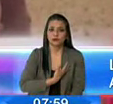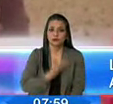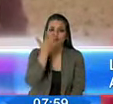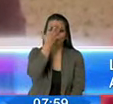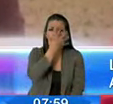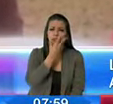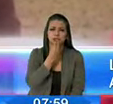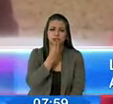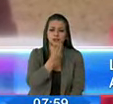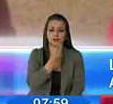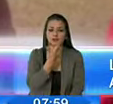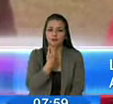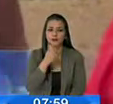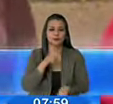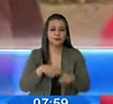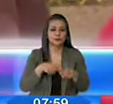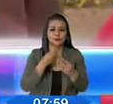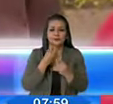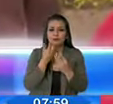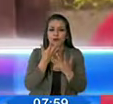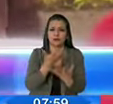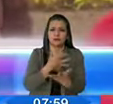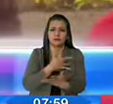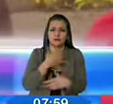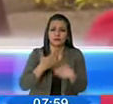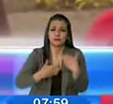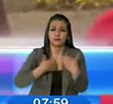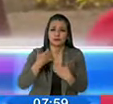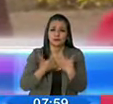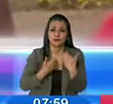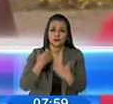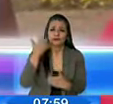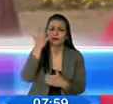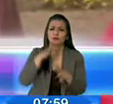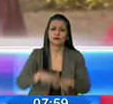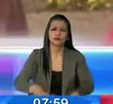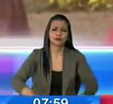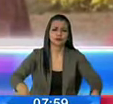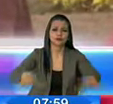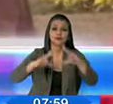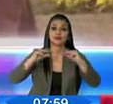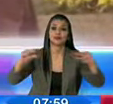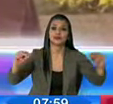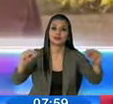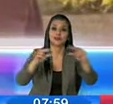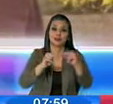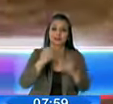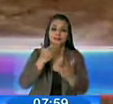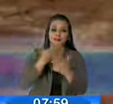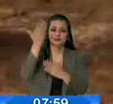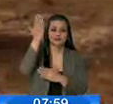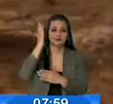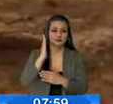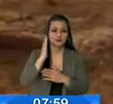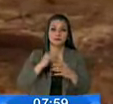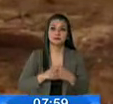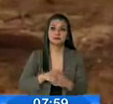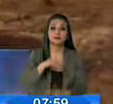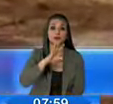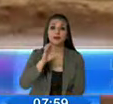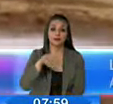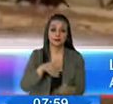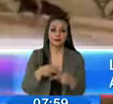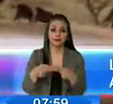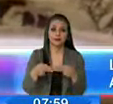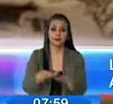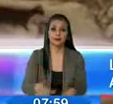puedo con palabras expresar. Lo tan hermoso y bello de la naturaleza, pero gracias a Dios. 40.000 hectáreas de bosque